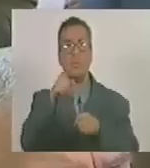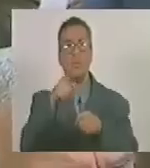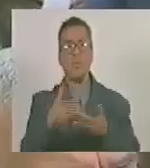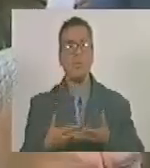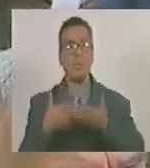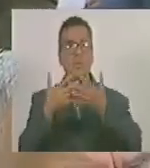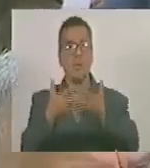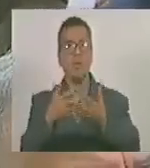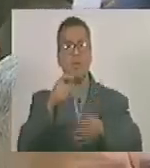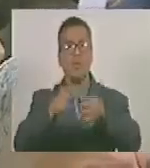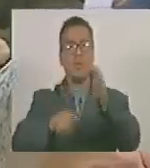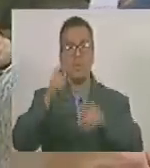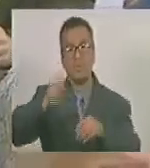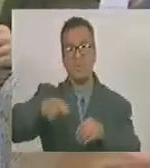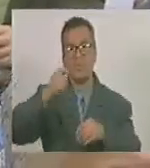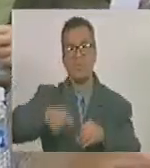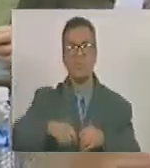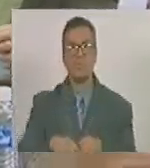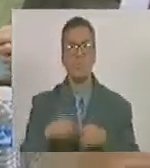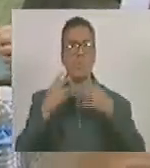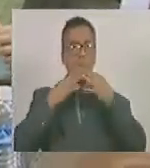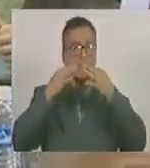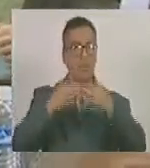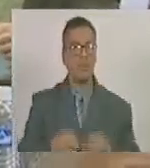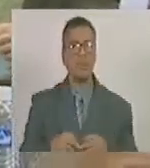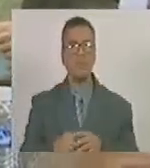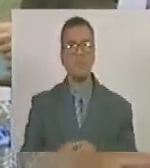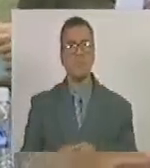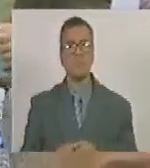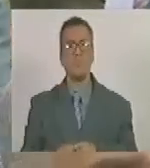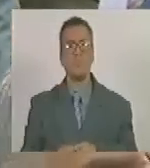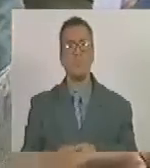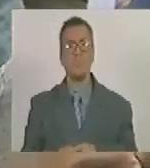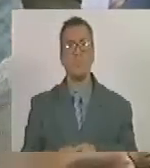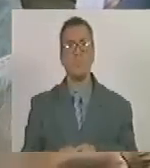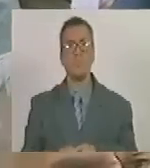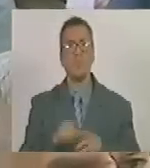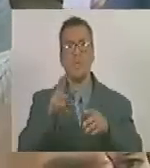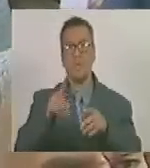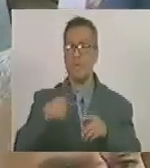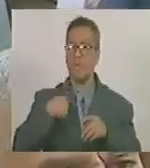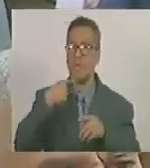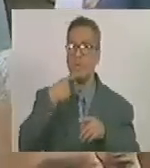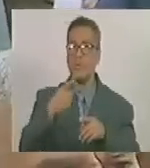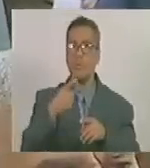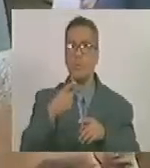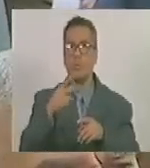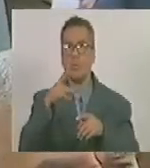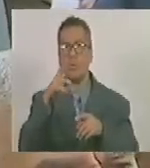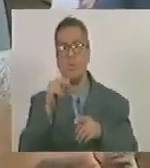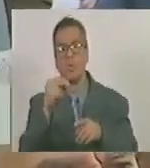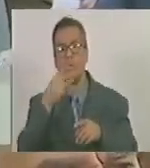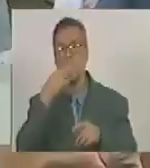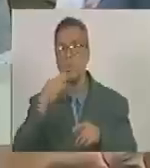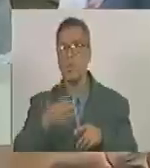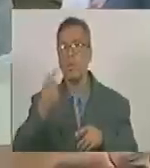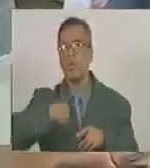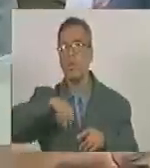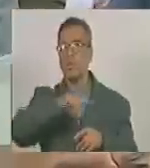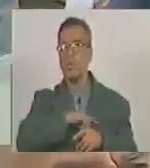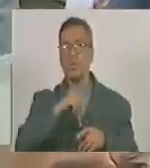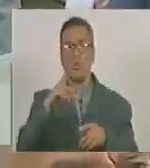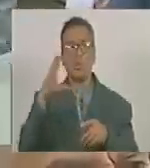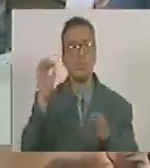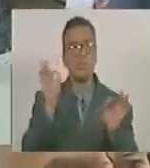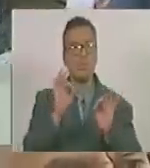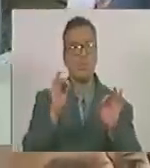orden de un tribunal. La verdad es que suena un tanto surrealista que nosotros no sepamos